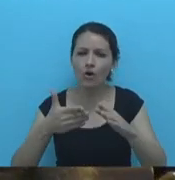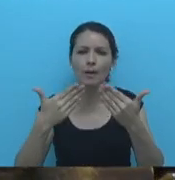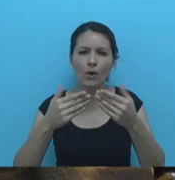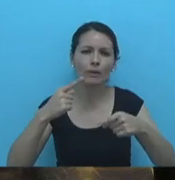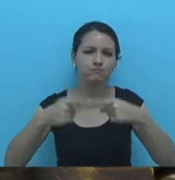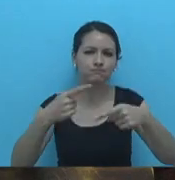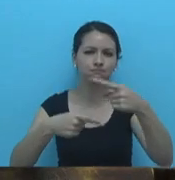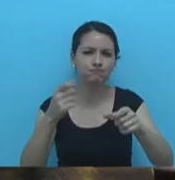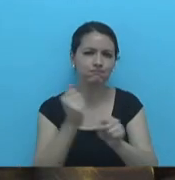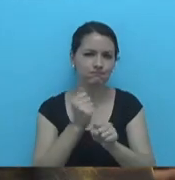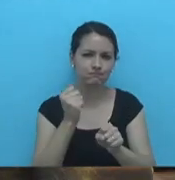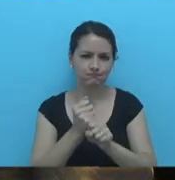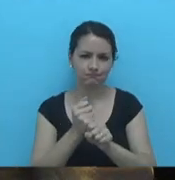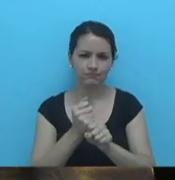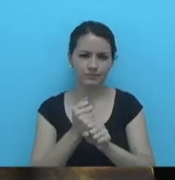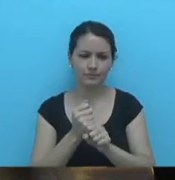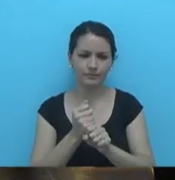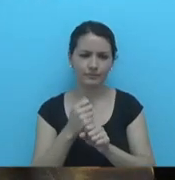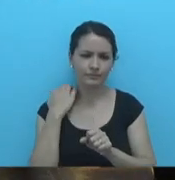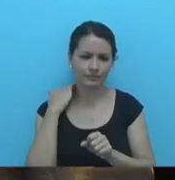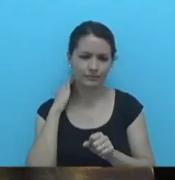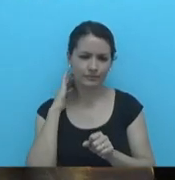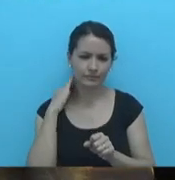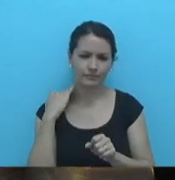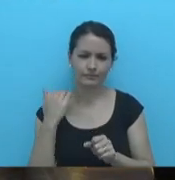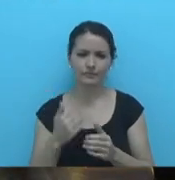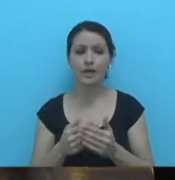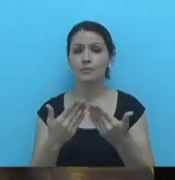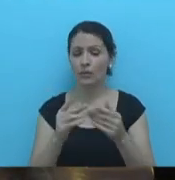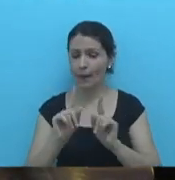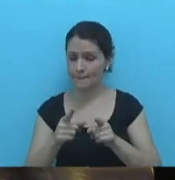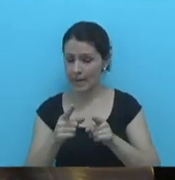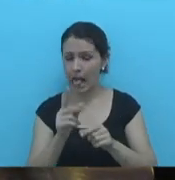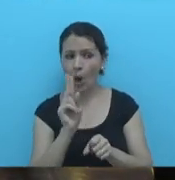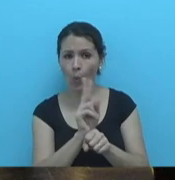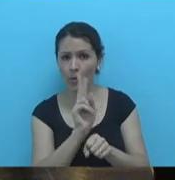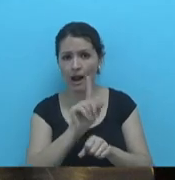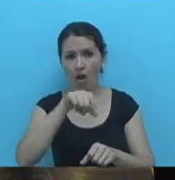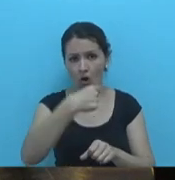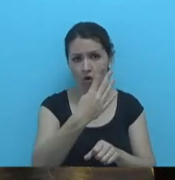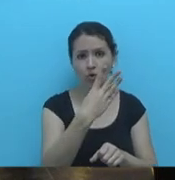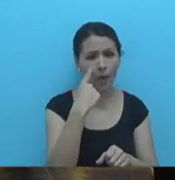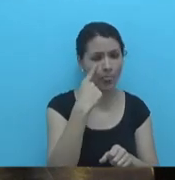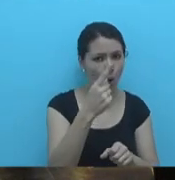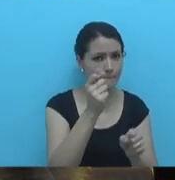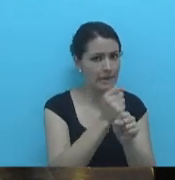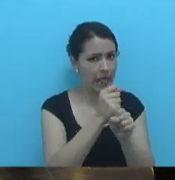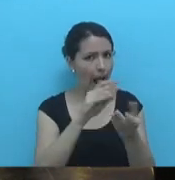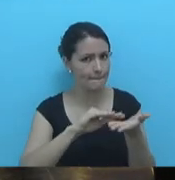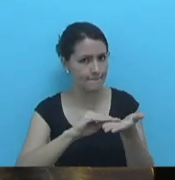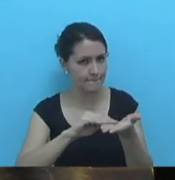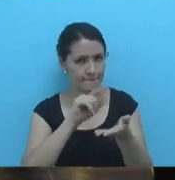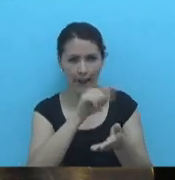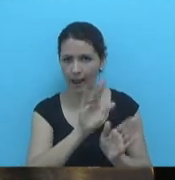la producción local y la fábrica operando, así como para proteger los más de 4.500 puestos de trabajo directos y 18.000